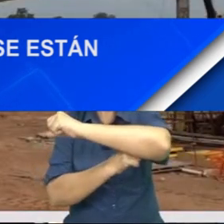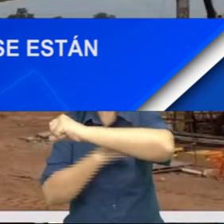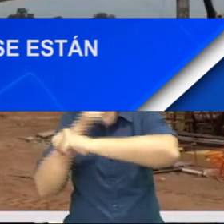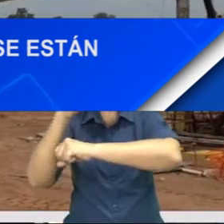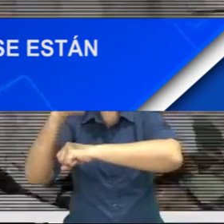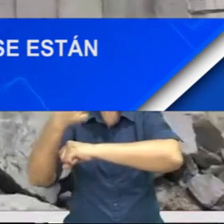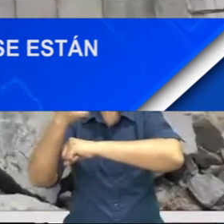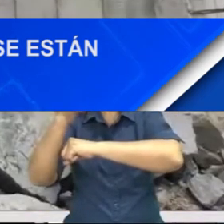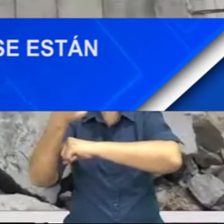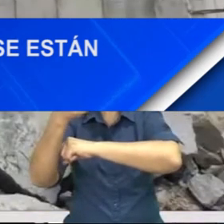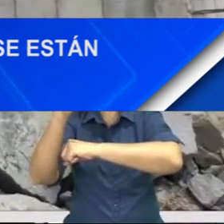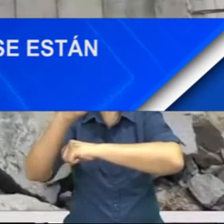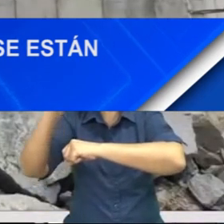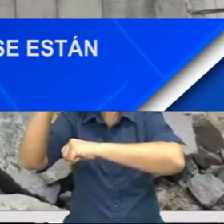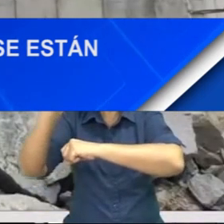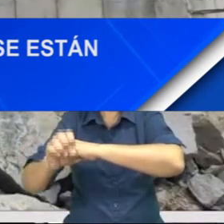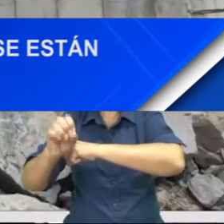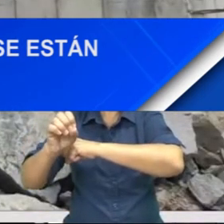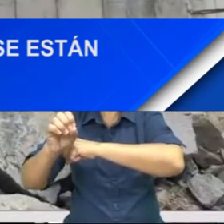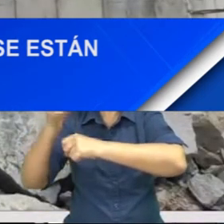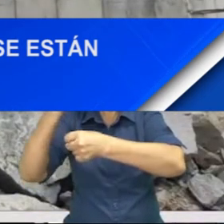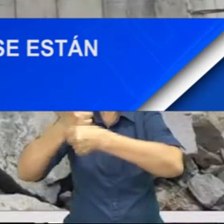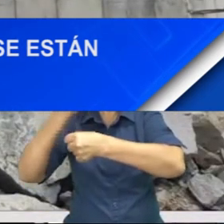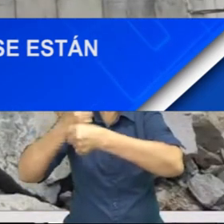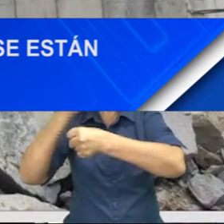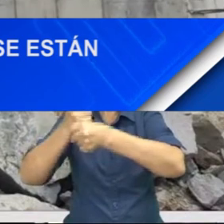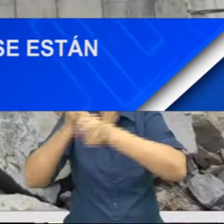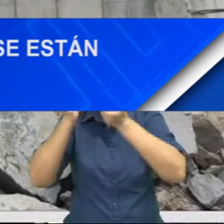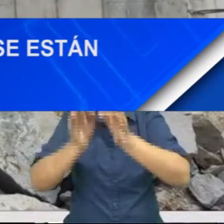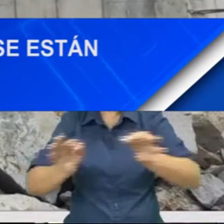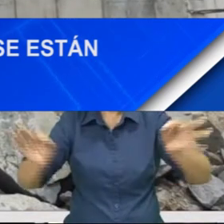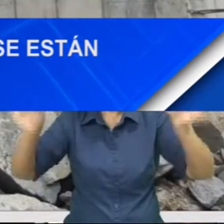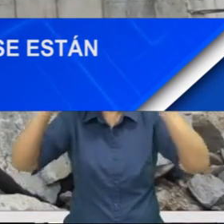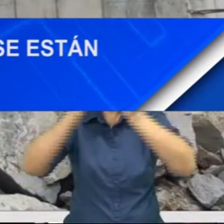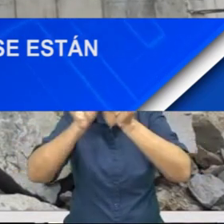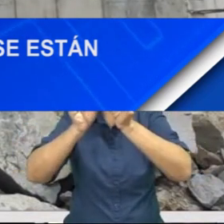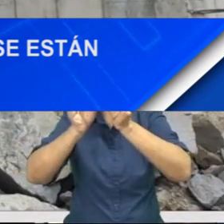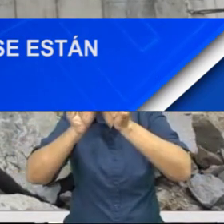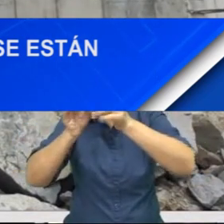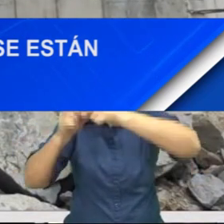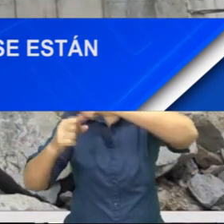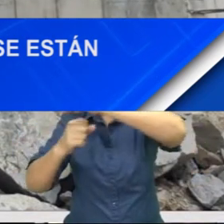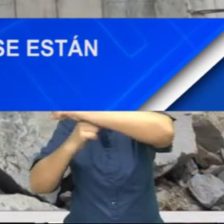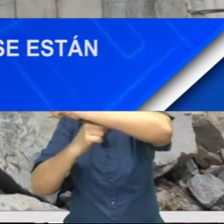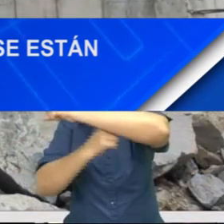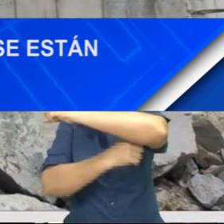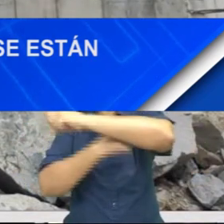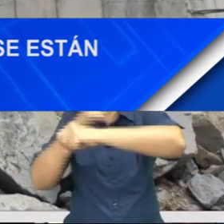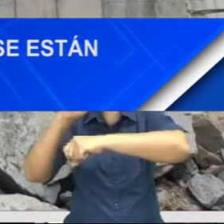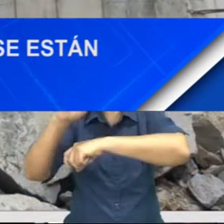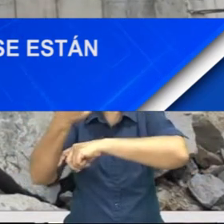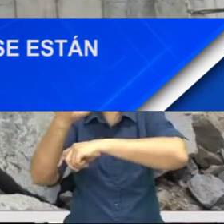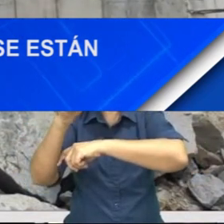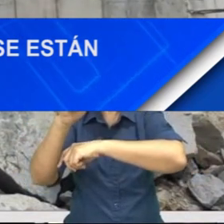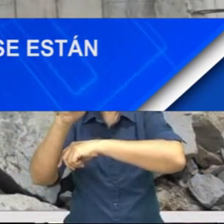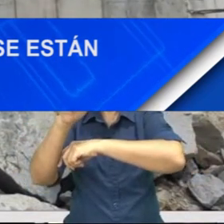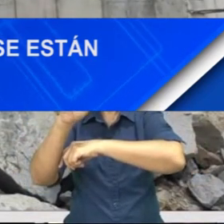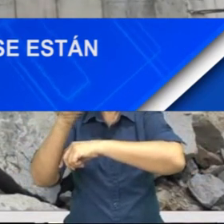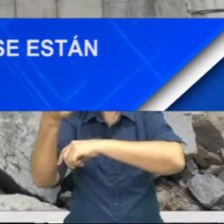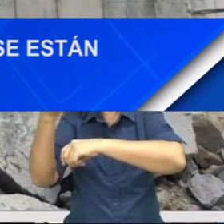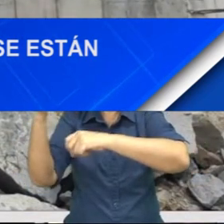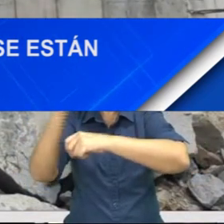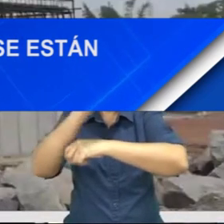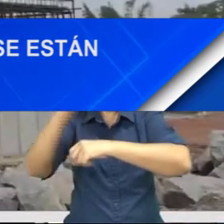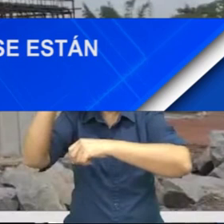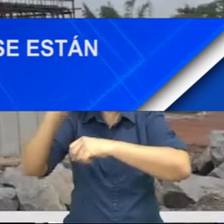el 87% de avance en el puente principal y un 76% de avance